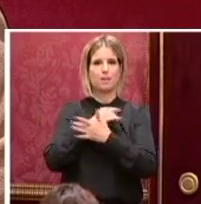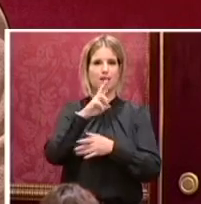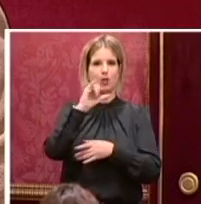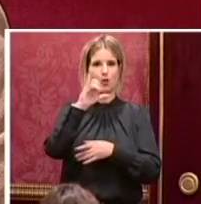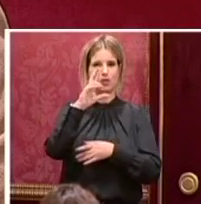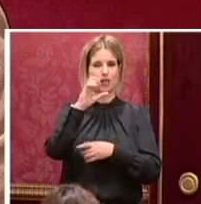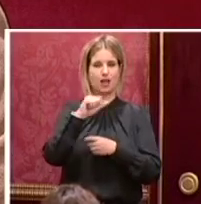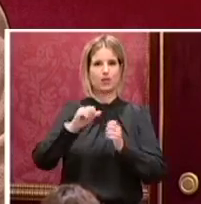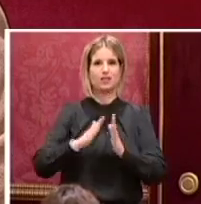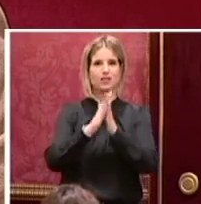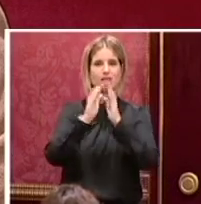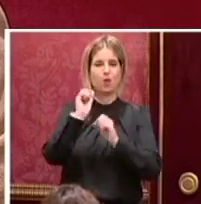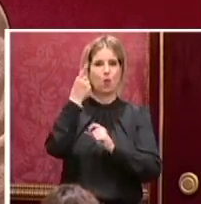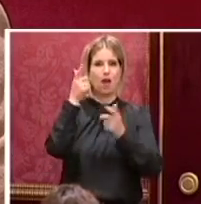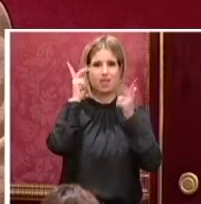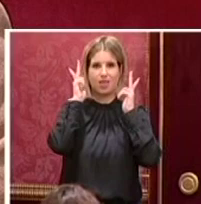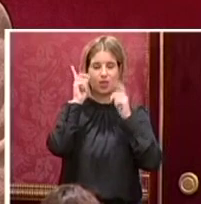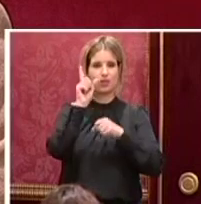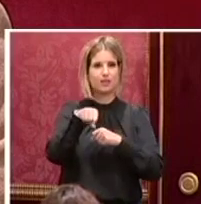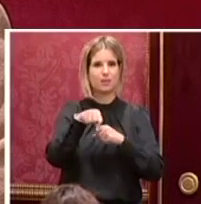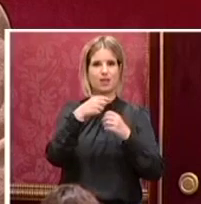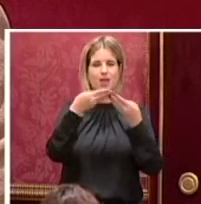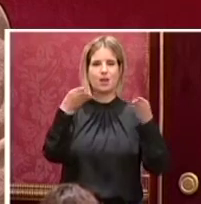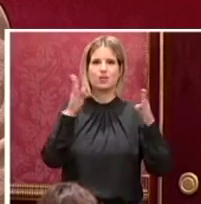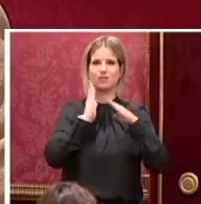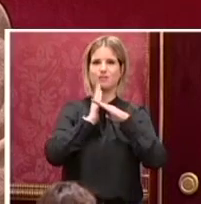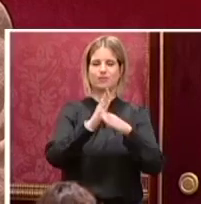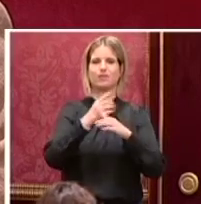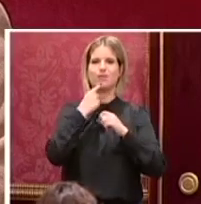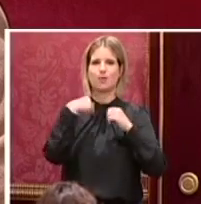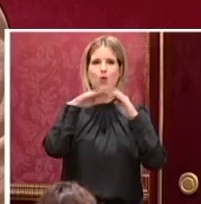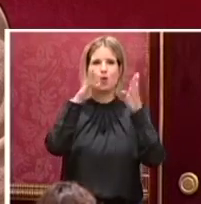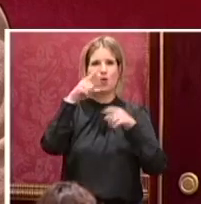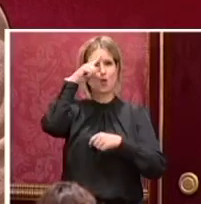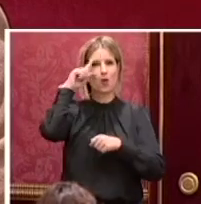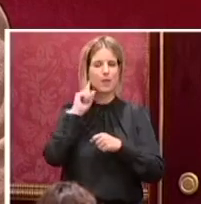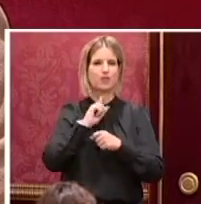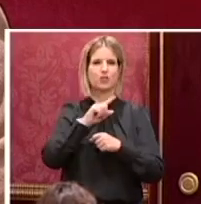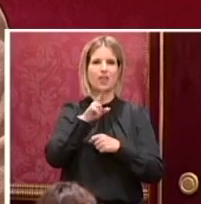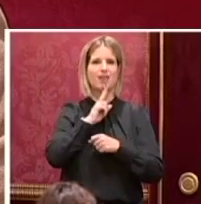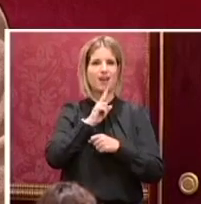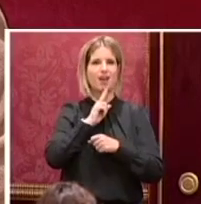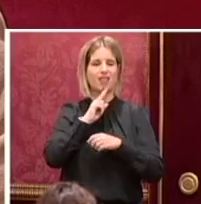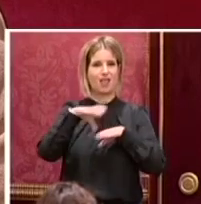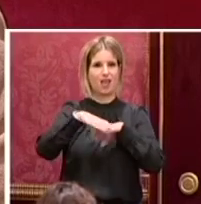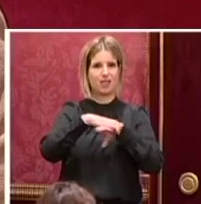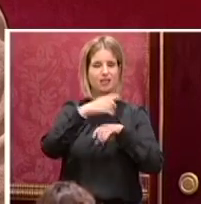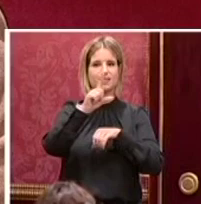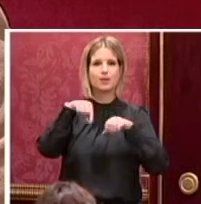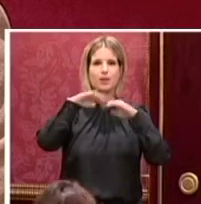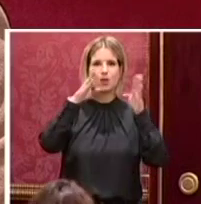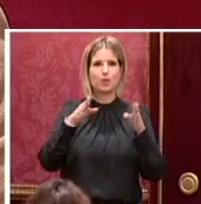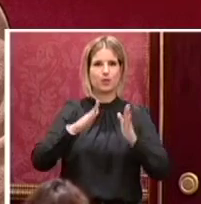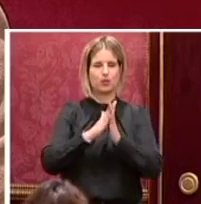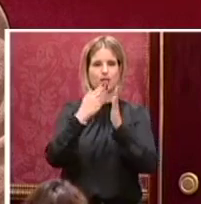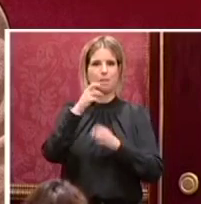Dios. También está la exposición permanente del convento de las Carmelitas Calzadas, que está aquí muy cerca del ayuntamiento, el convento de San Bernardo,